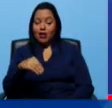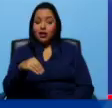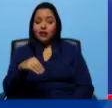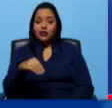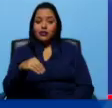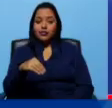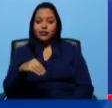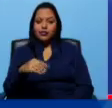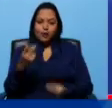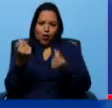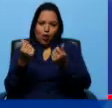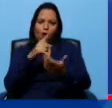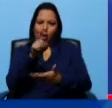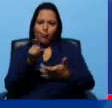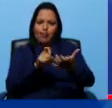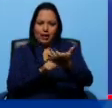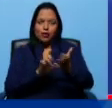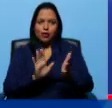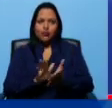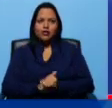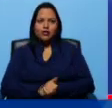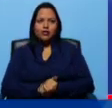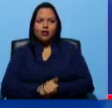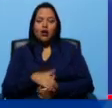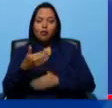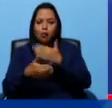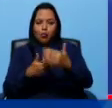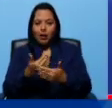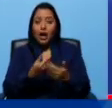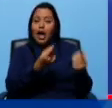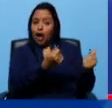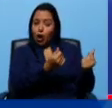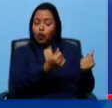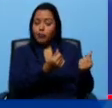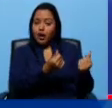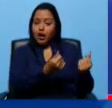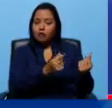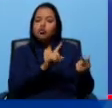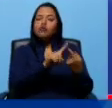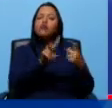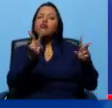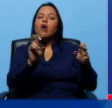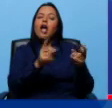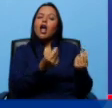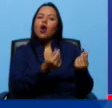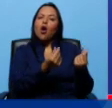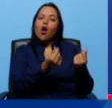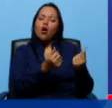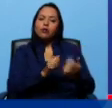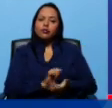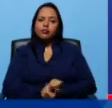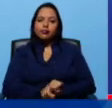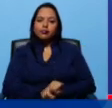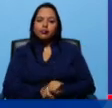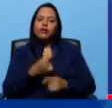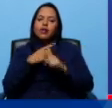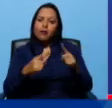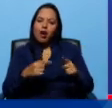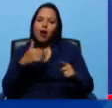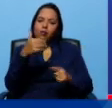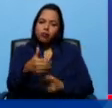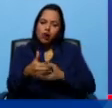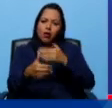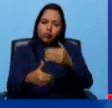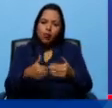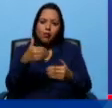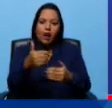el ingreso completo. Estamos recuperando la economía, una nueva economía. Pero vamos avanzando y en la